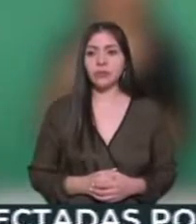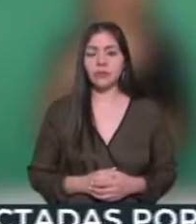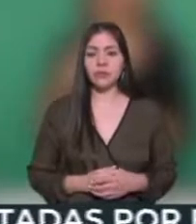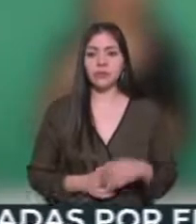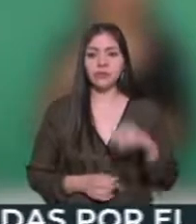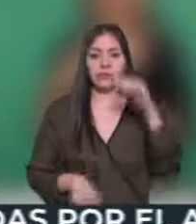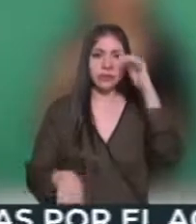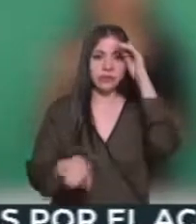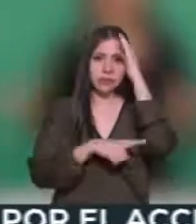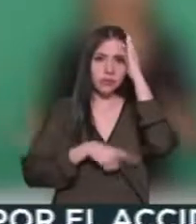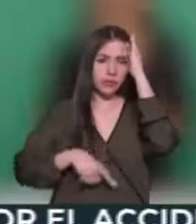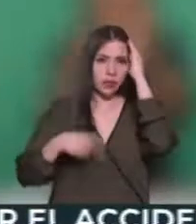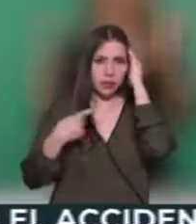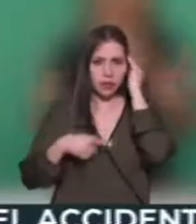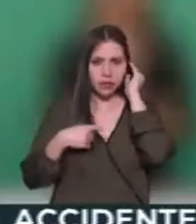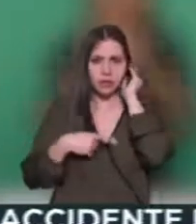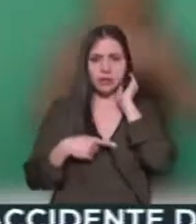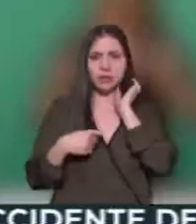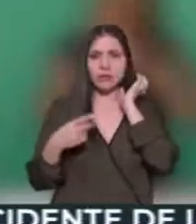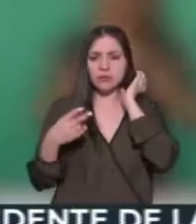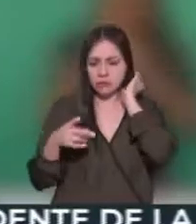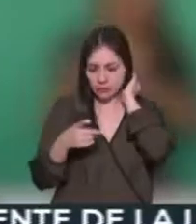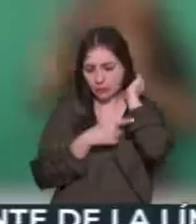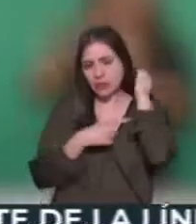tenemos que participar